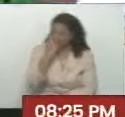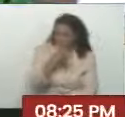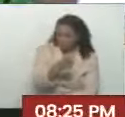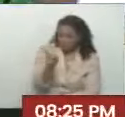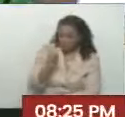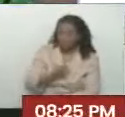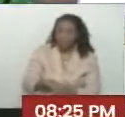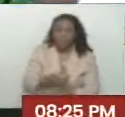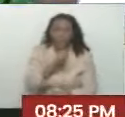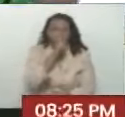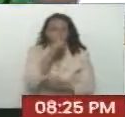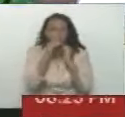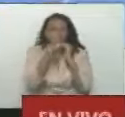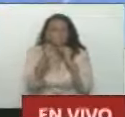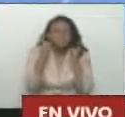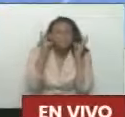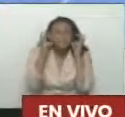Se quedaron todos callados, ¿vale?